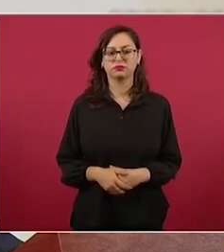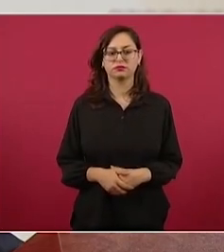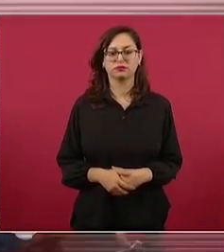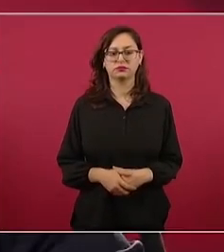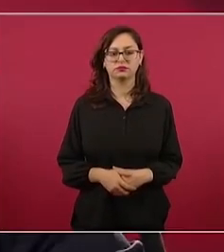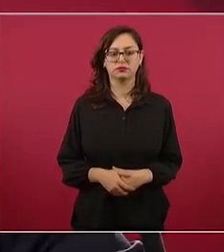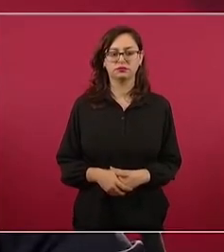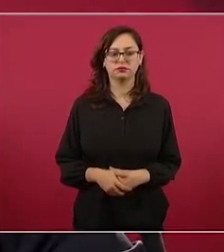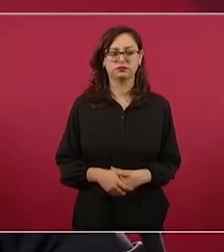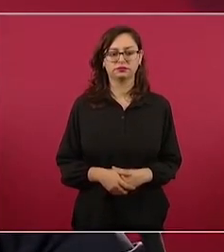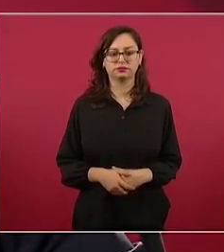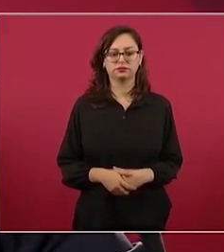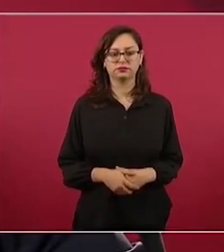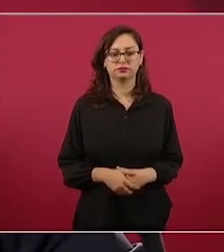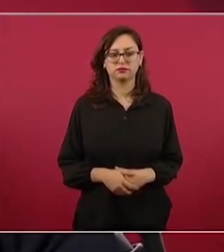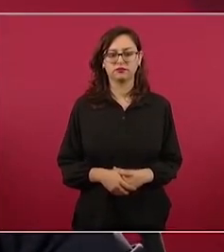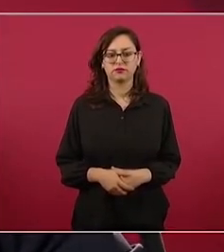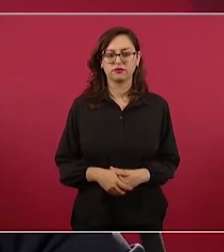se dice,